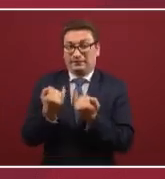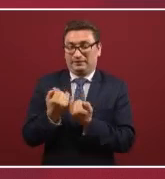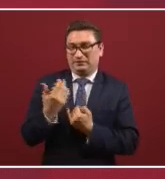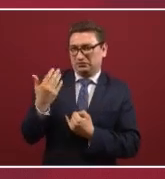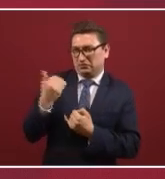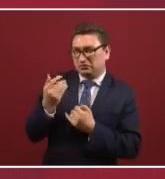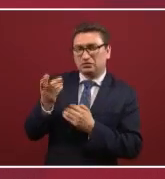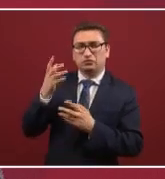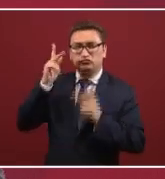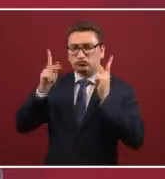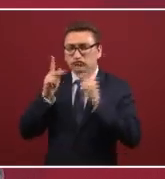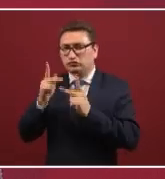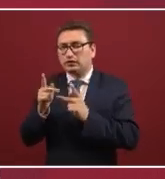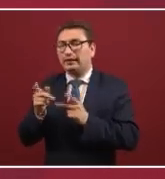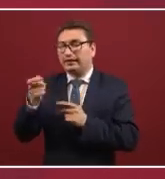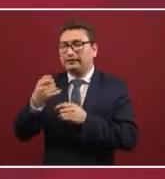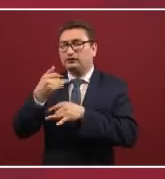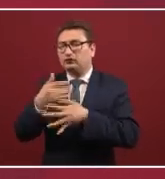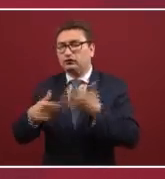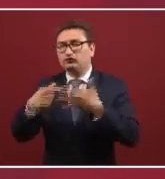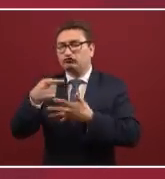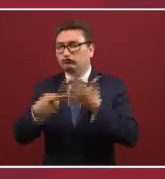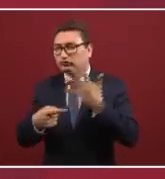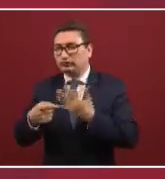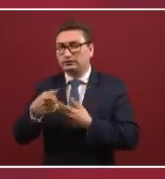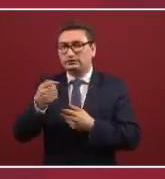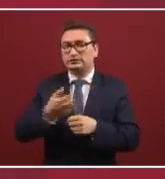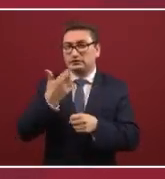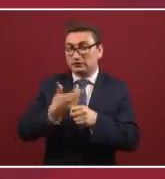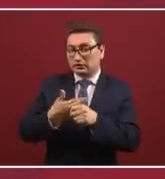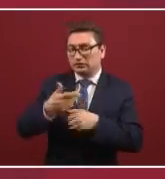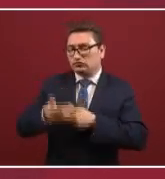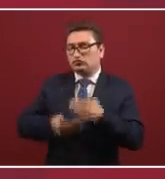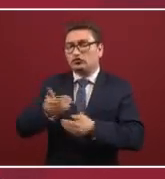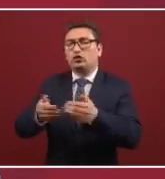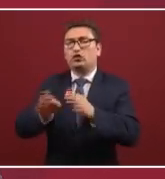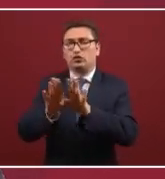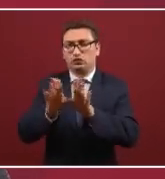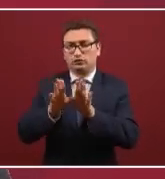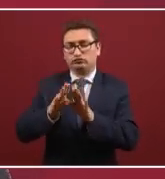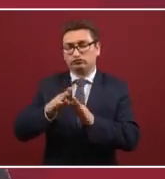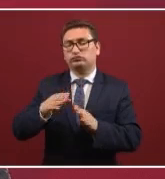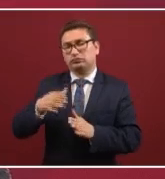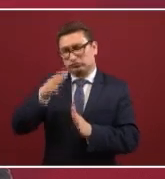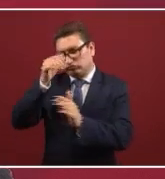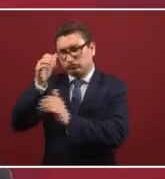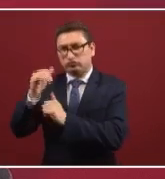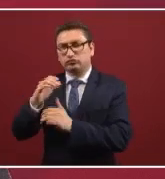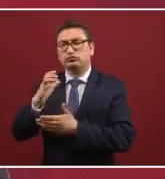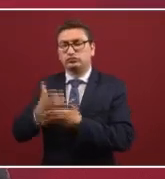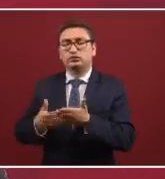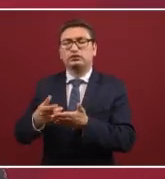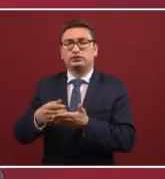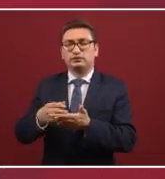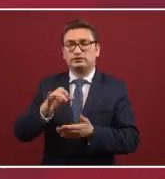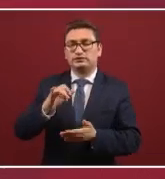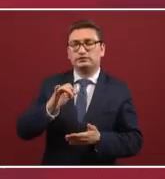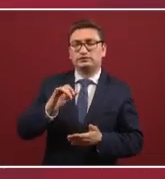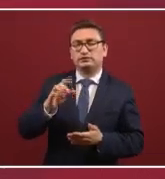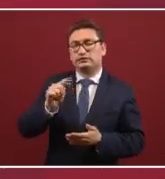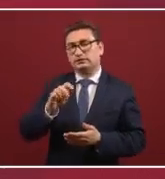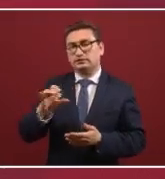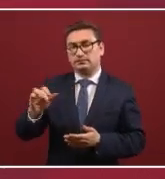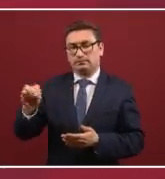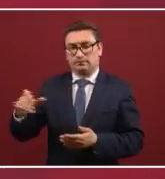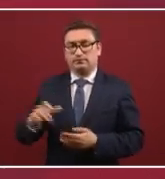ha venido definiendo como los pasos a seguir para implementar lo que se ha convenido en el tratado, en el denominado TMEC.